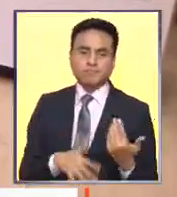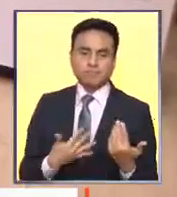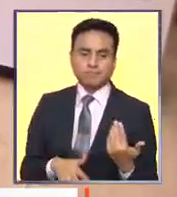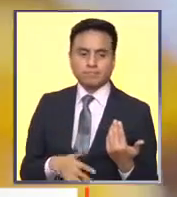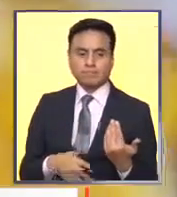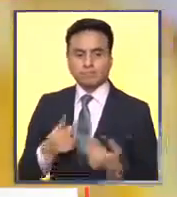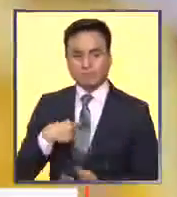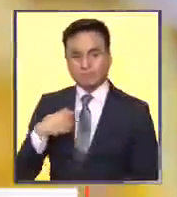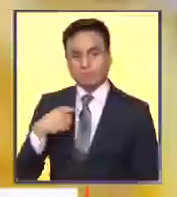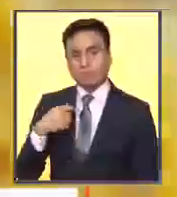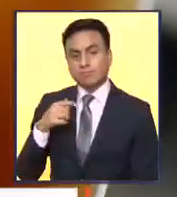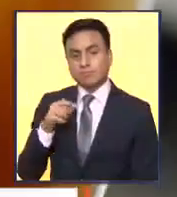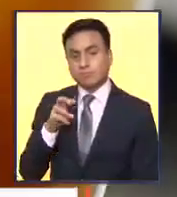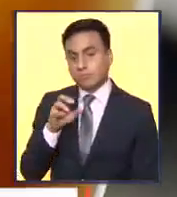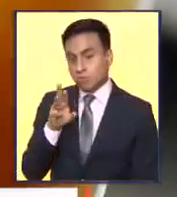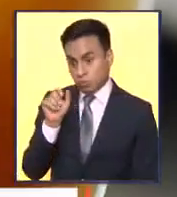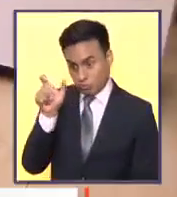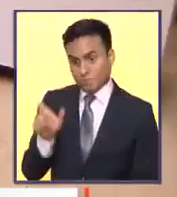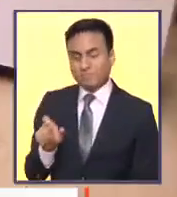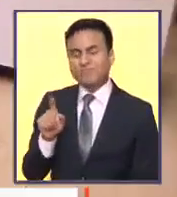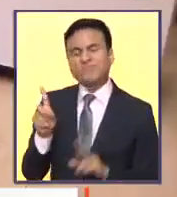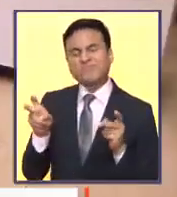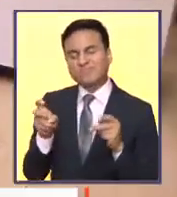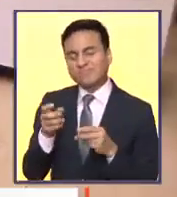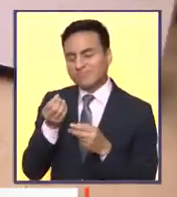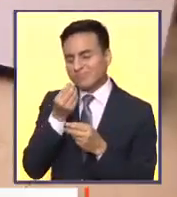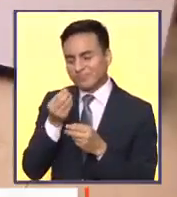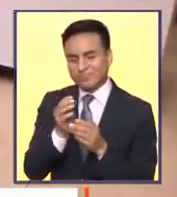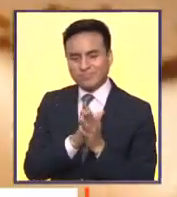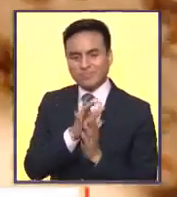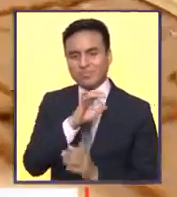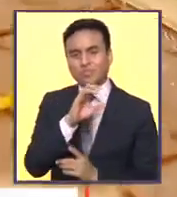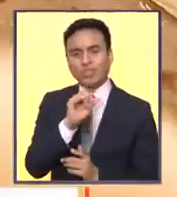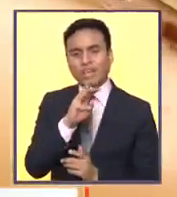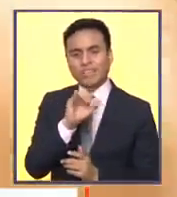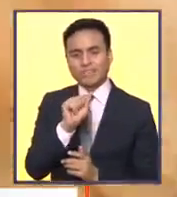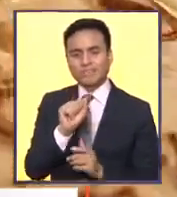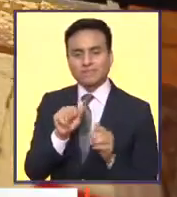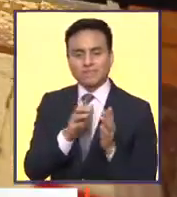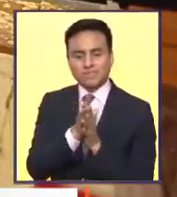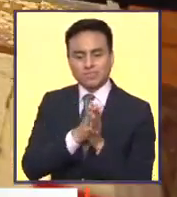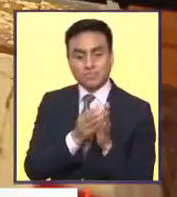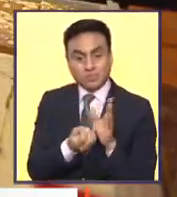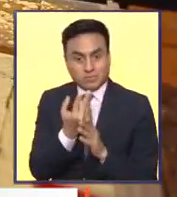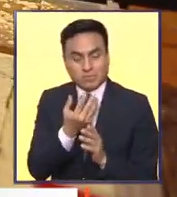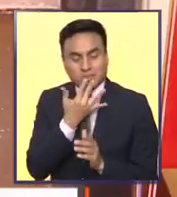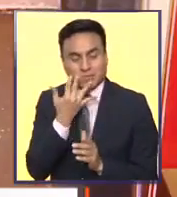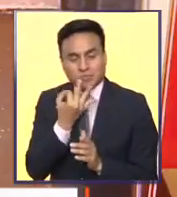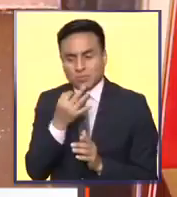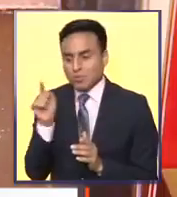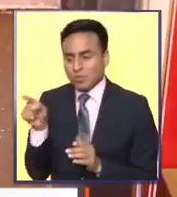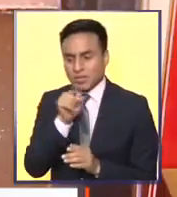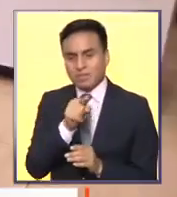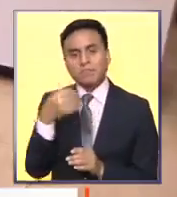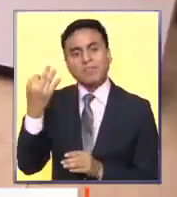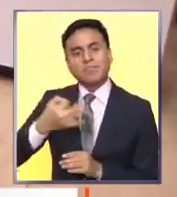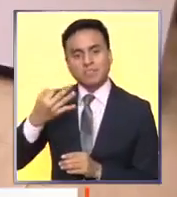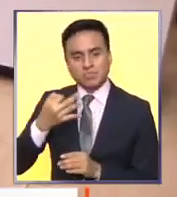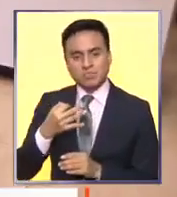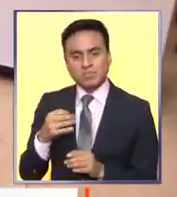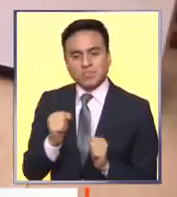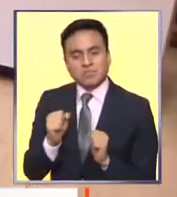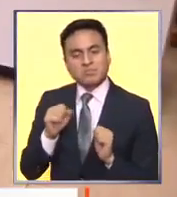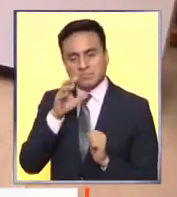Soy Churro, con sus churros clásicos y rellenos, y Feroz Chocolate, con sus chocolates novedosos y deliciosos, son dos lugares perfectos para pasar el frío de